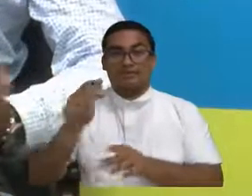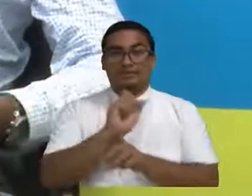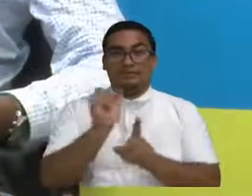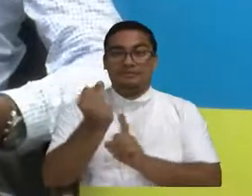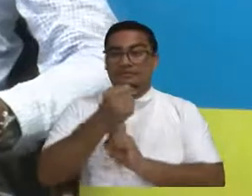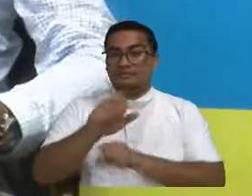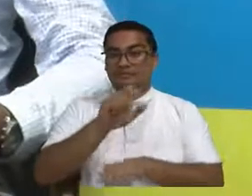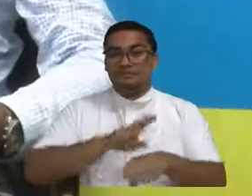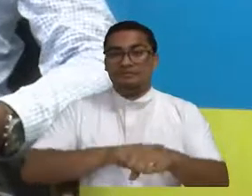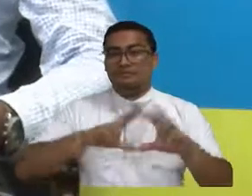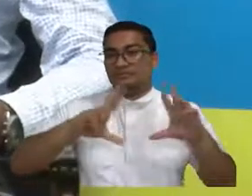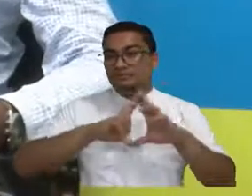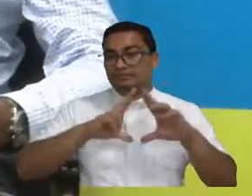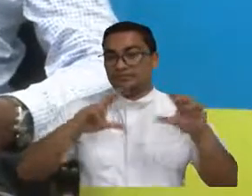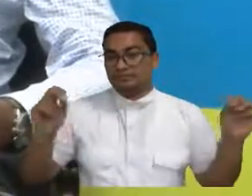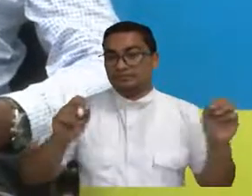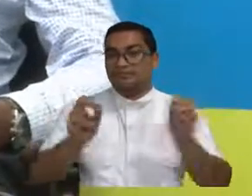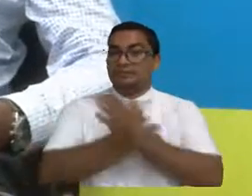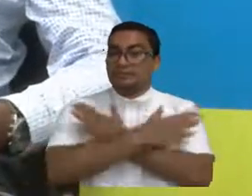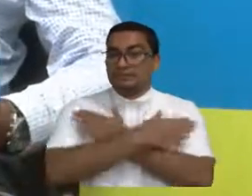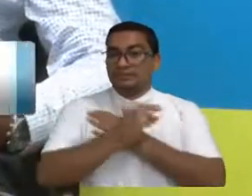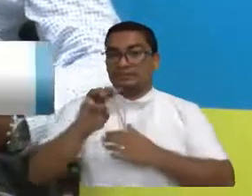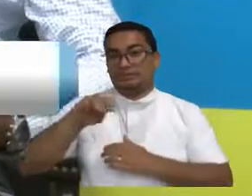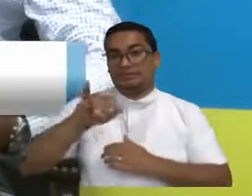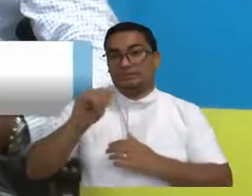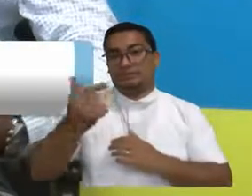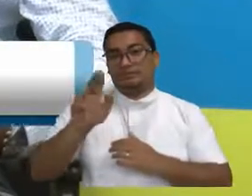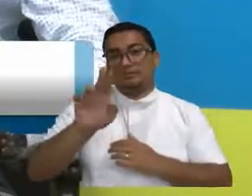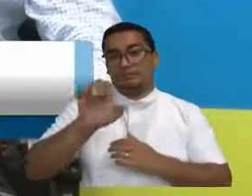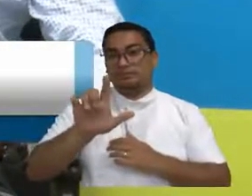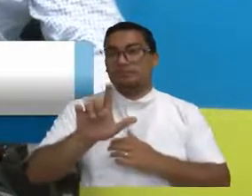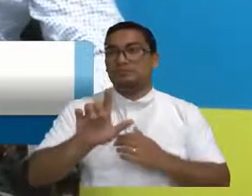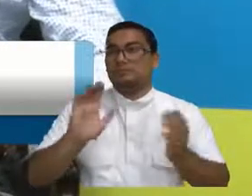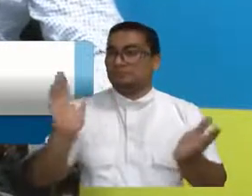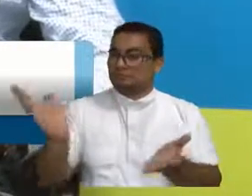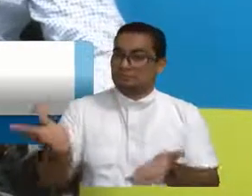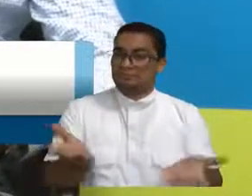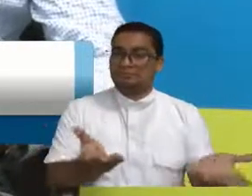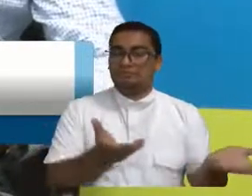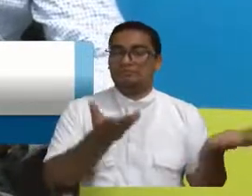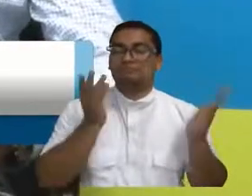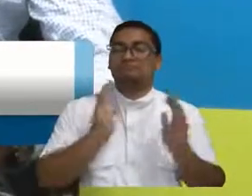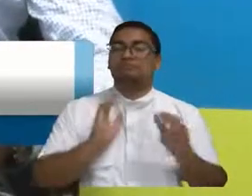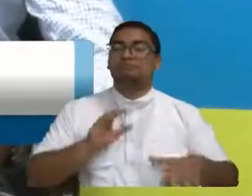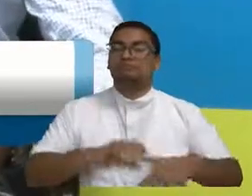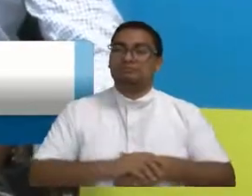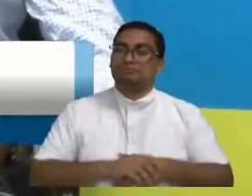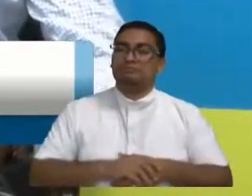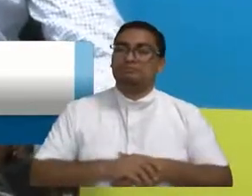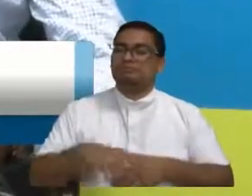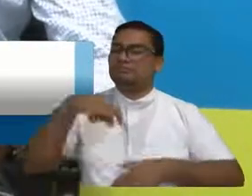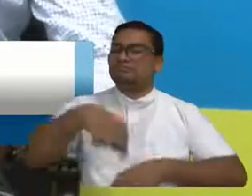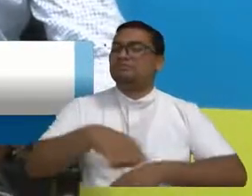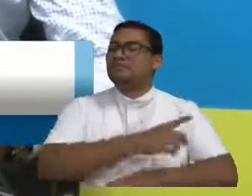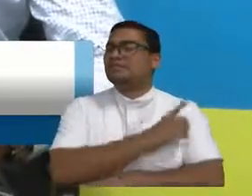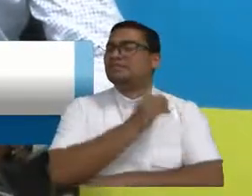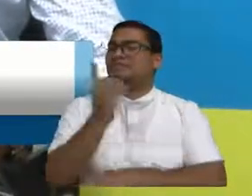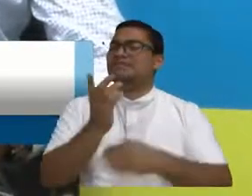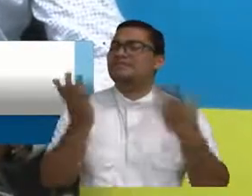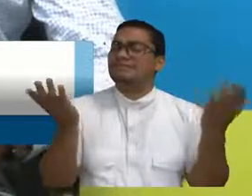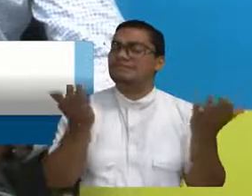canal de la Asamblea Nacional. Les saluda Miguel Carranza Mena y les doy completamente la bienvenida. El día de hoy tenemos